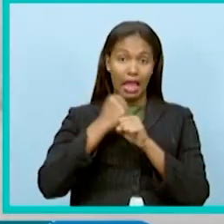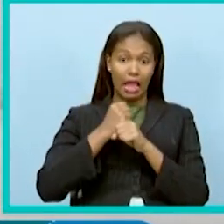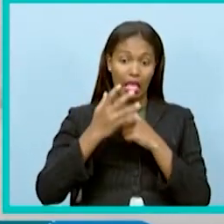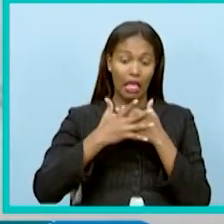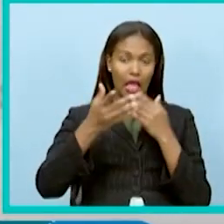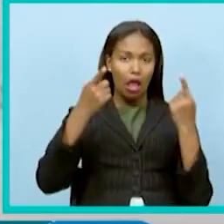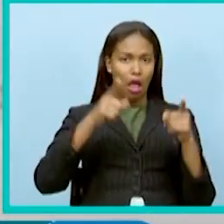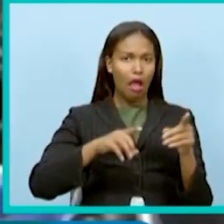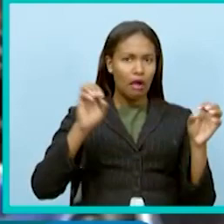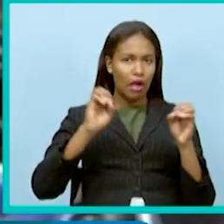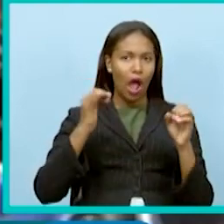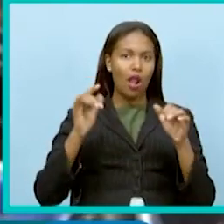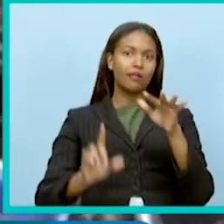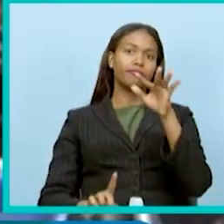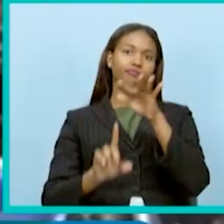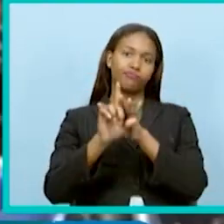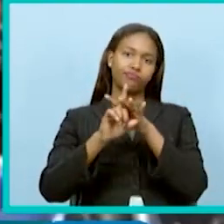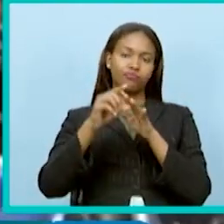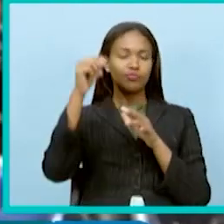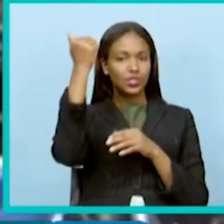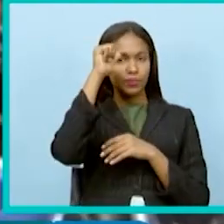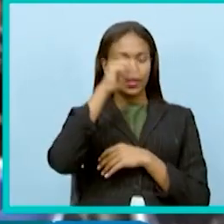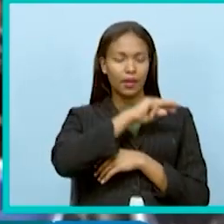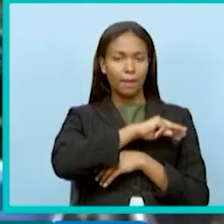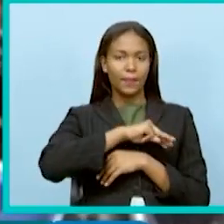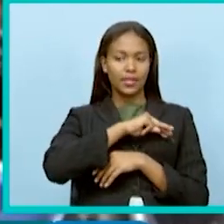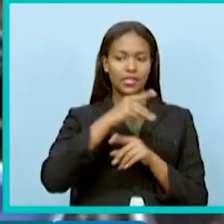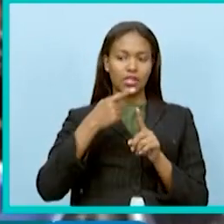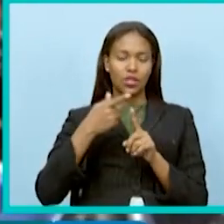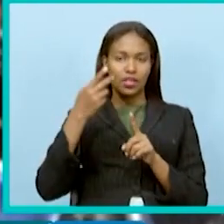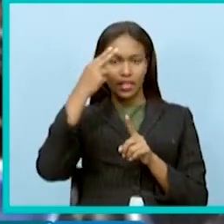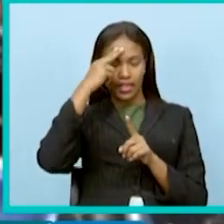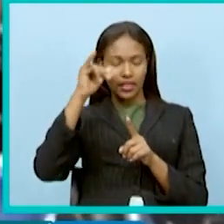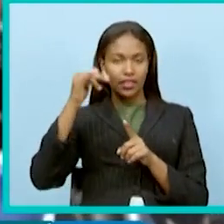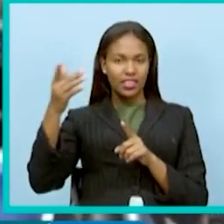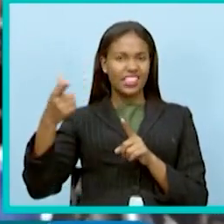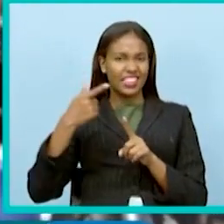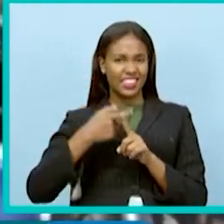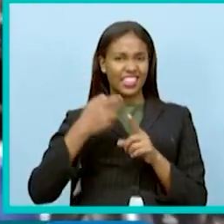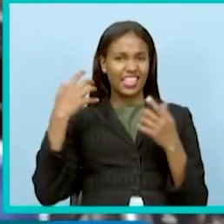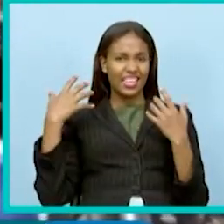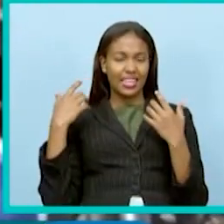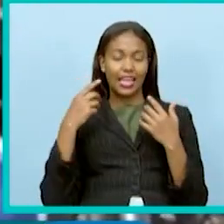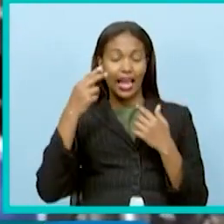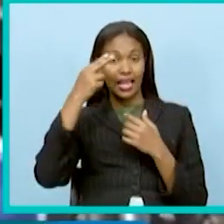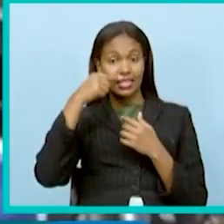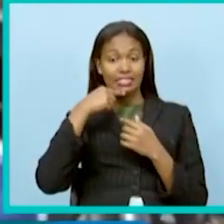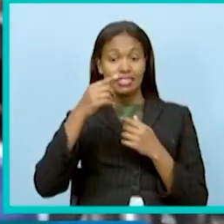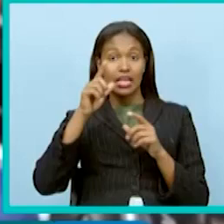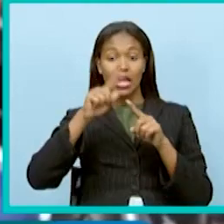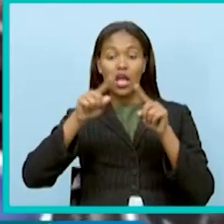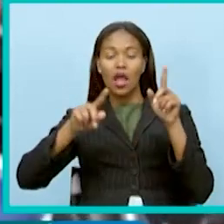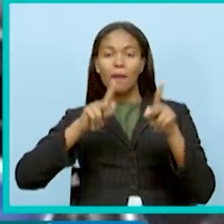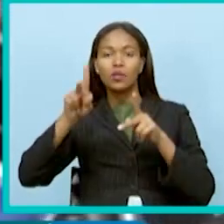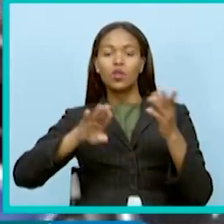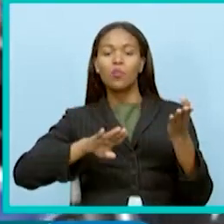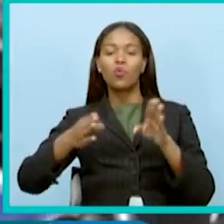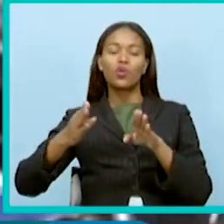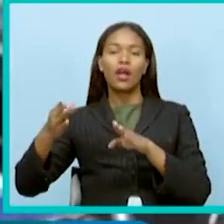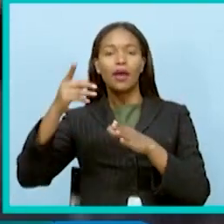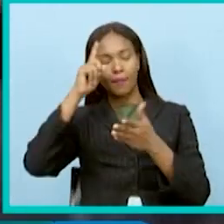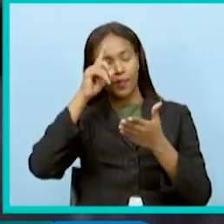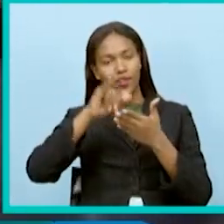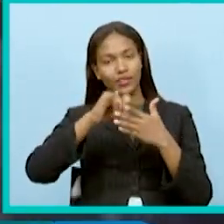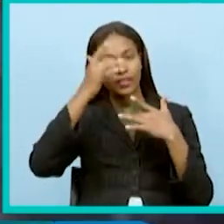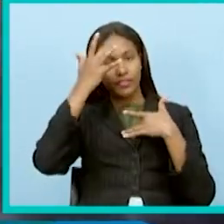de cólera, este domingo el ministro de Salud del vecino país, Laurel Adrian, declaró que 7 personas han perdido la vida por esta